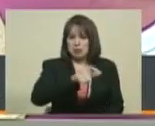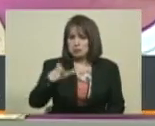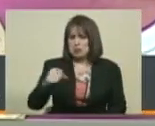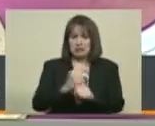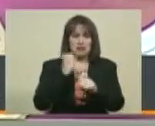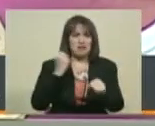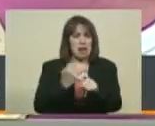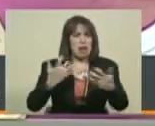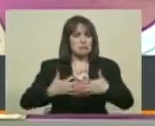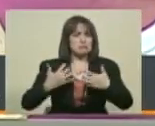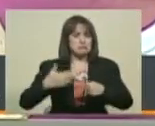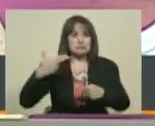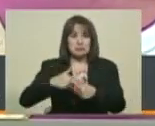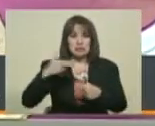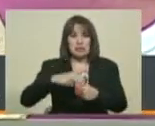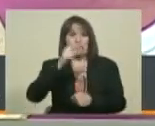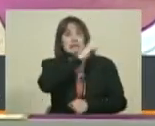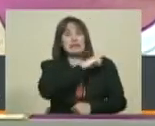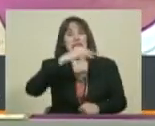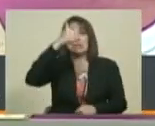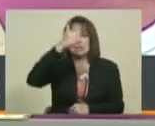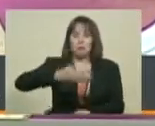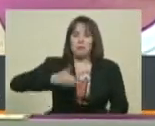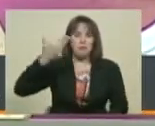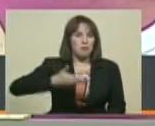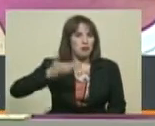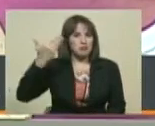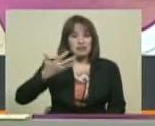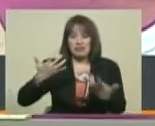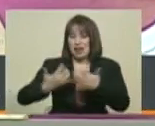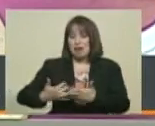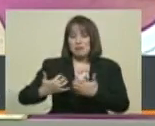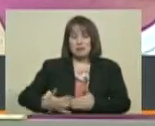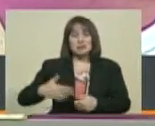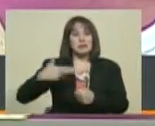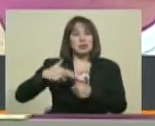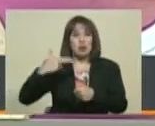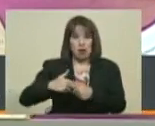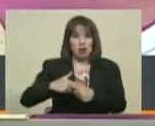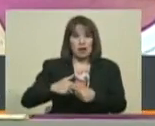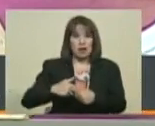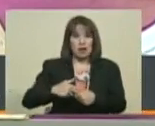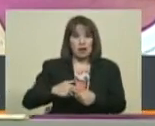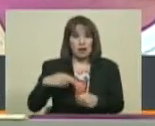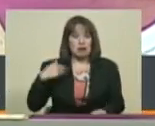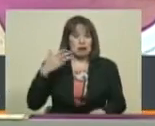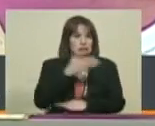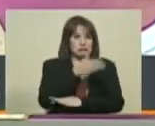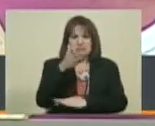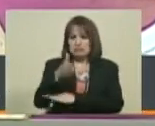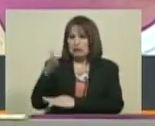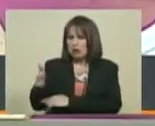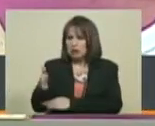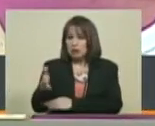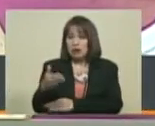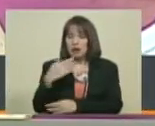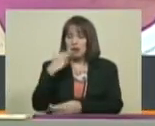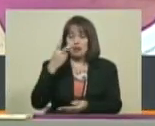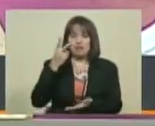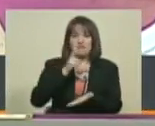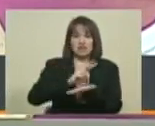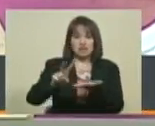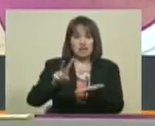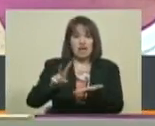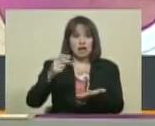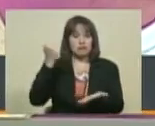pero como directivos importantes que trabajaban en la industria petrolera, cuando acudían para solicitar alguna visa en la Embajada de